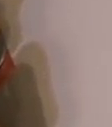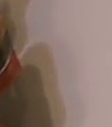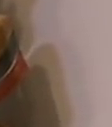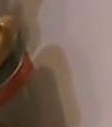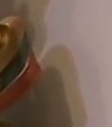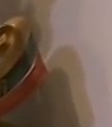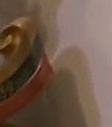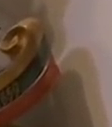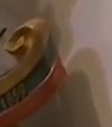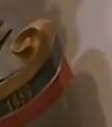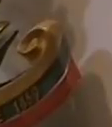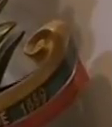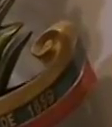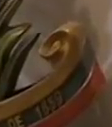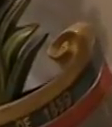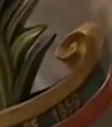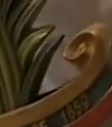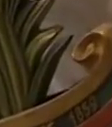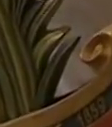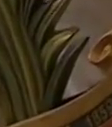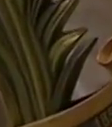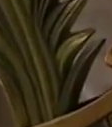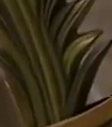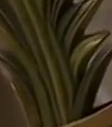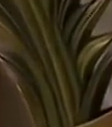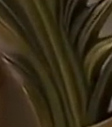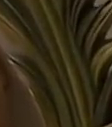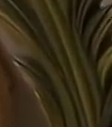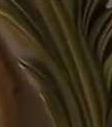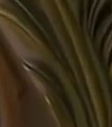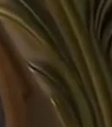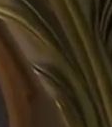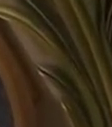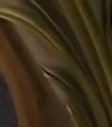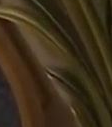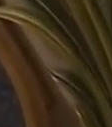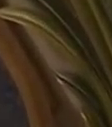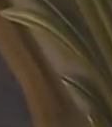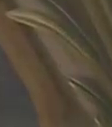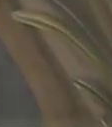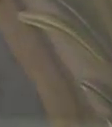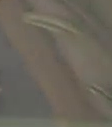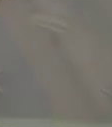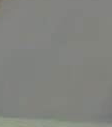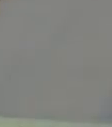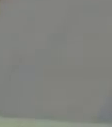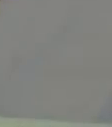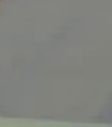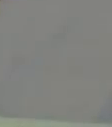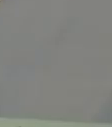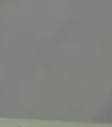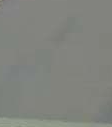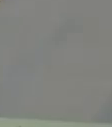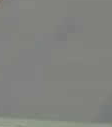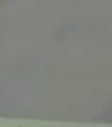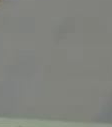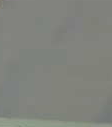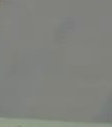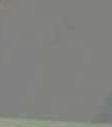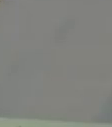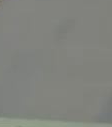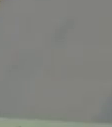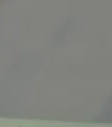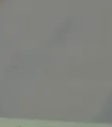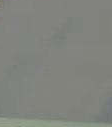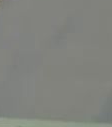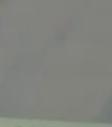nuevo modelo económico. De esta manera finalizamos la transmisión de la sesión número 36 de la Asamblea